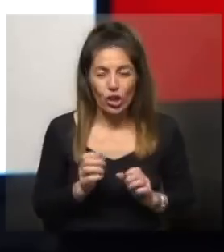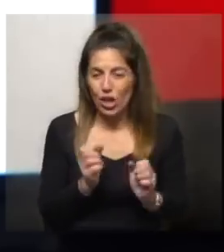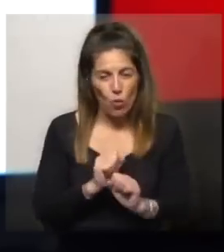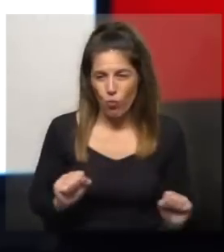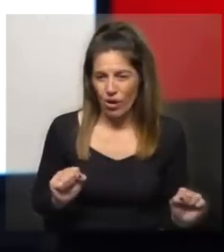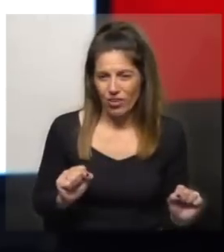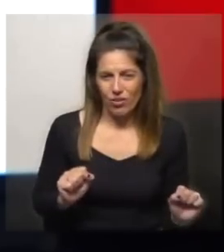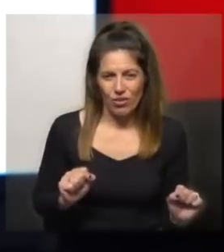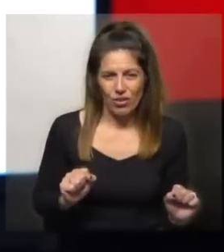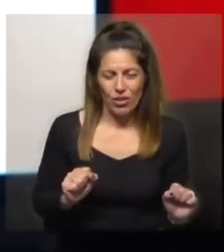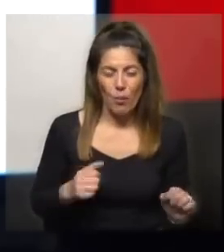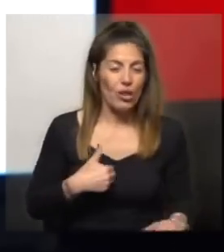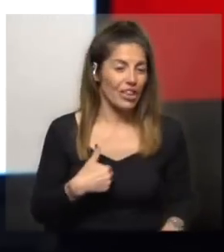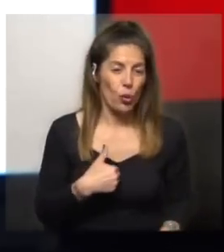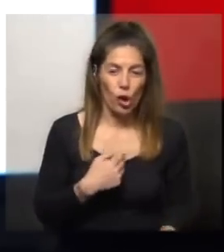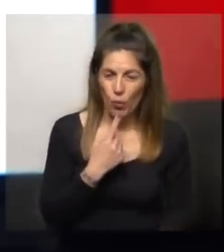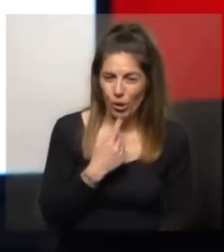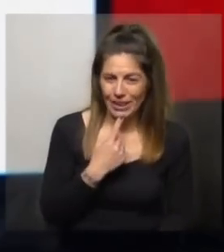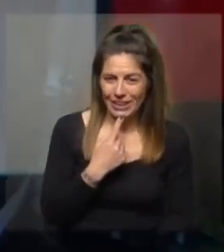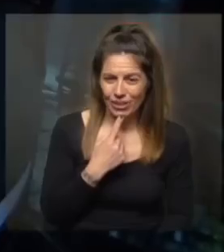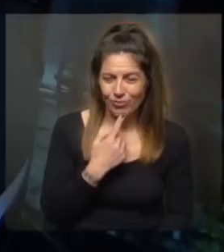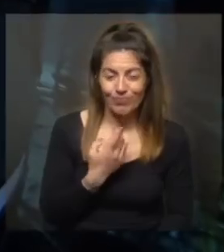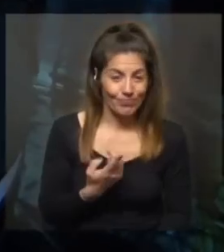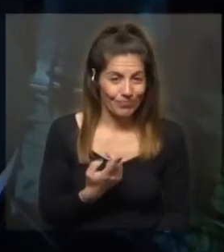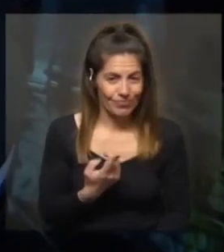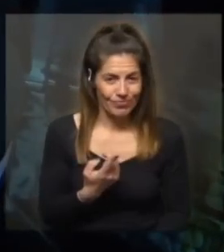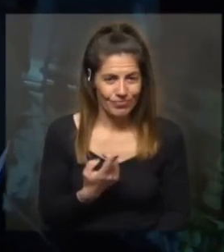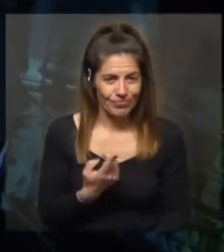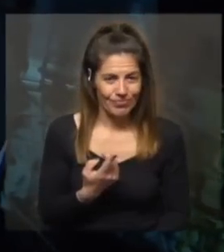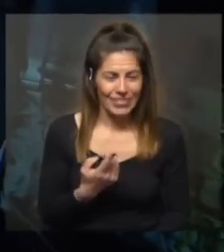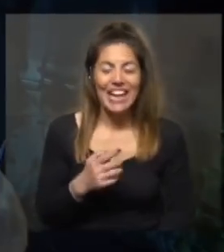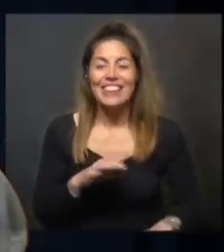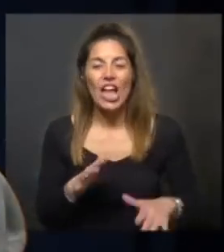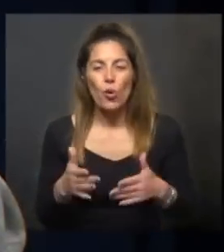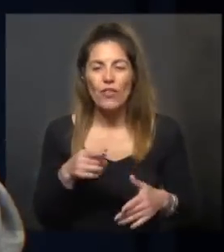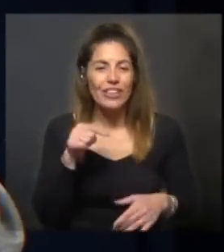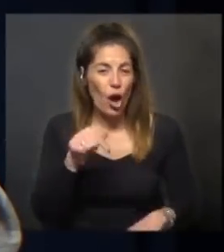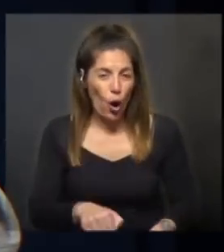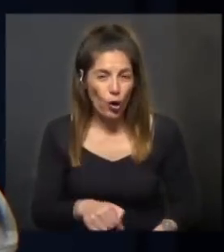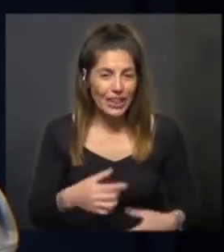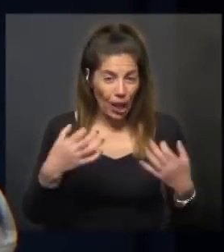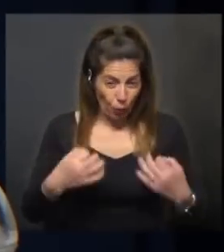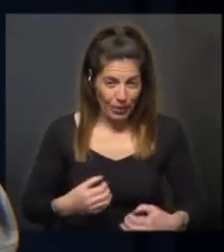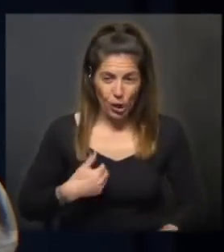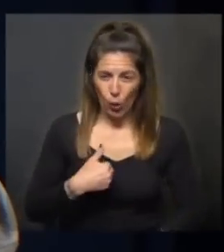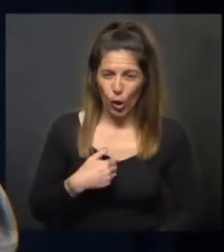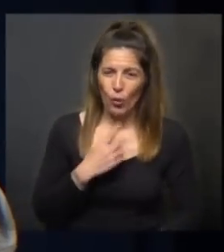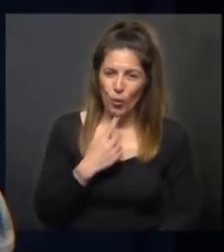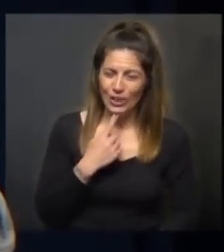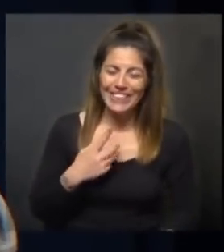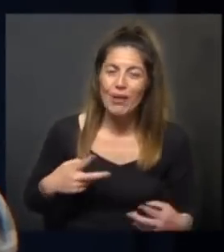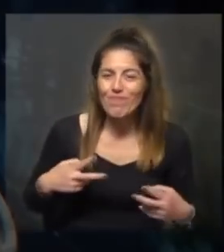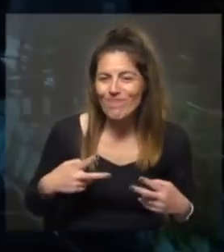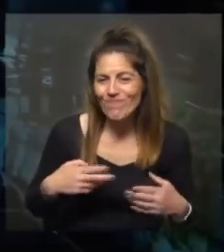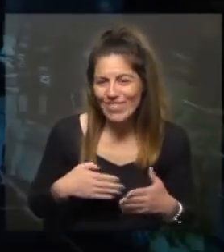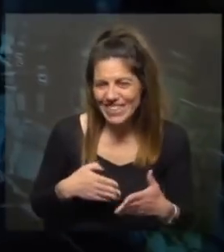porque cumple un rol político O sea que de alguna manera hoy el cumplir un rol político me